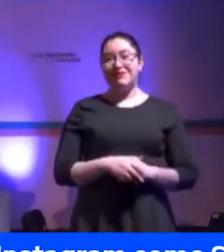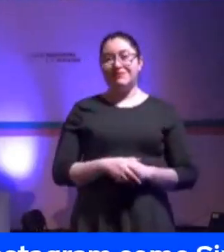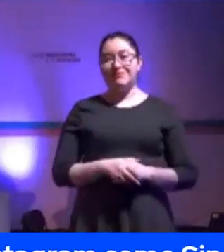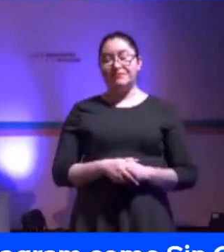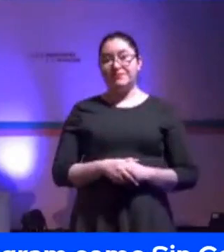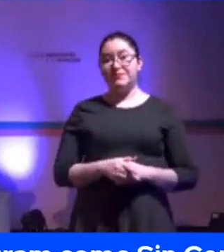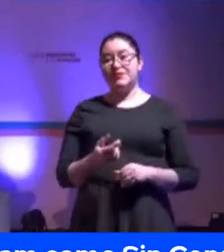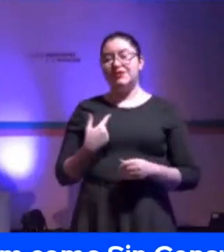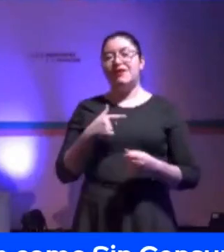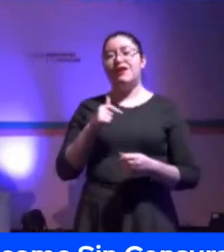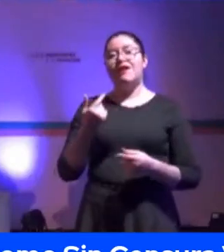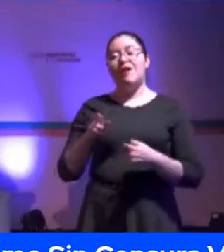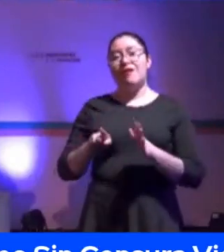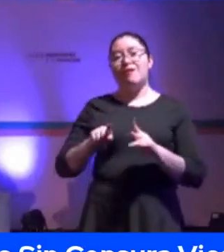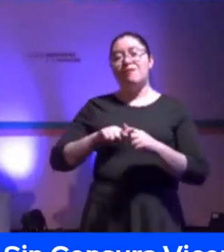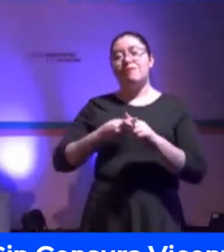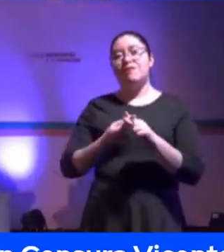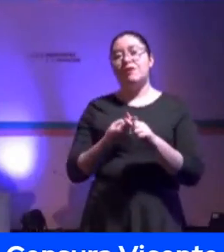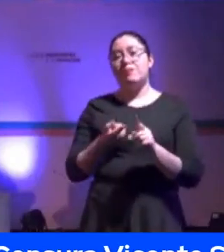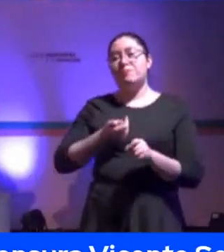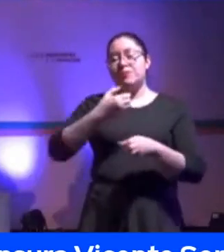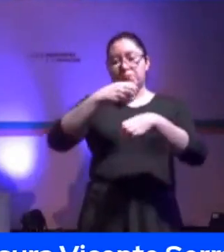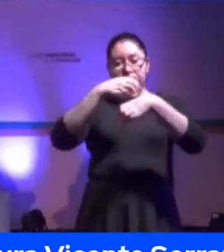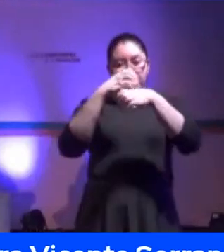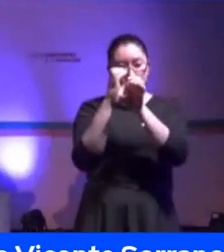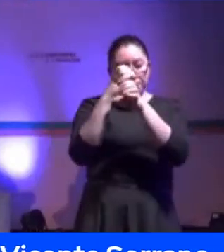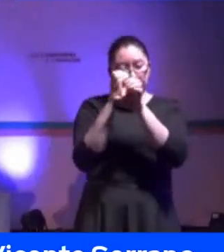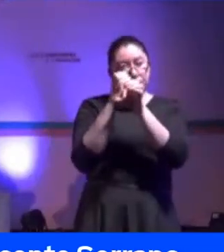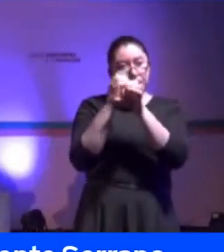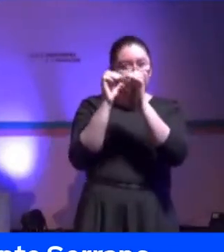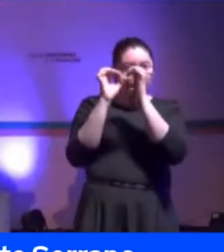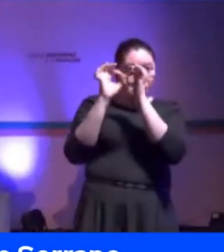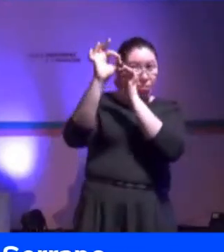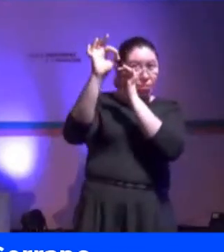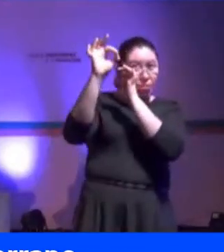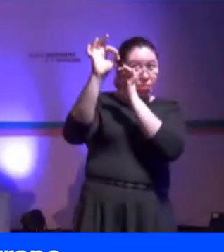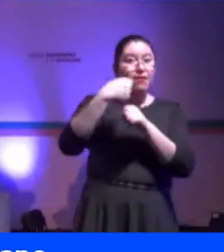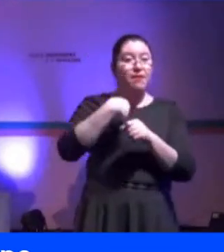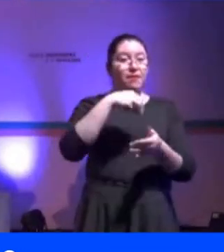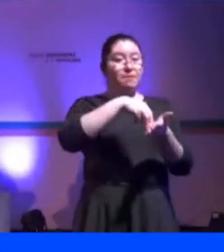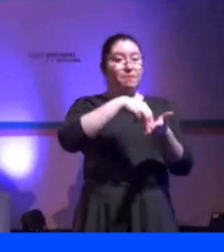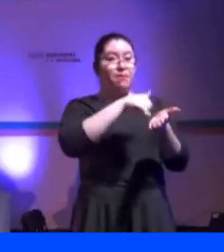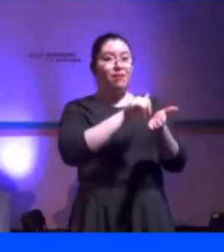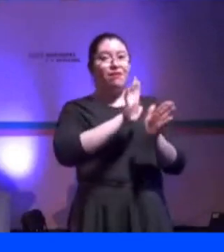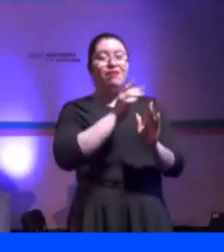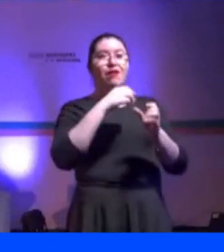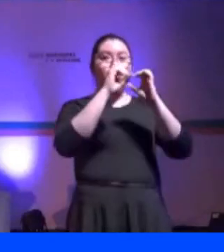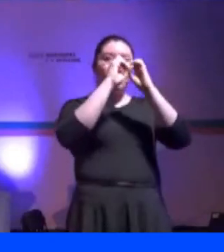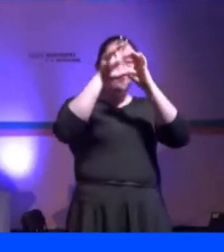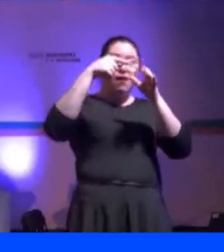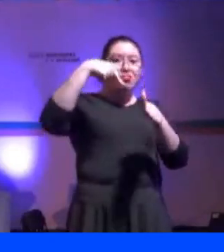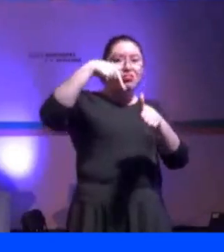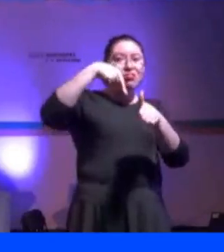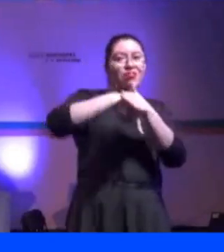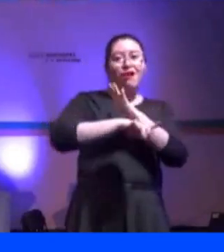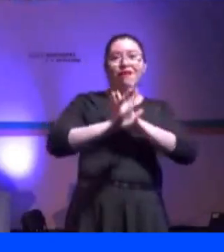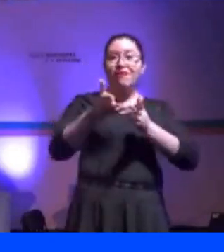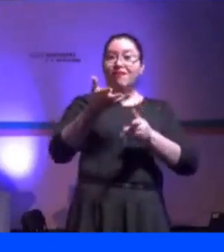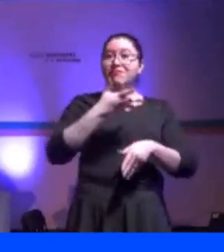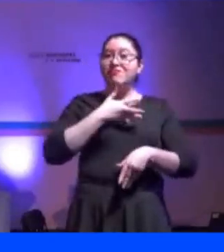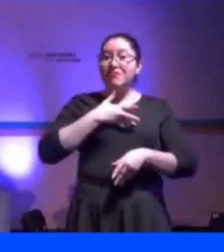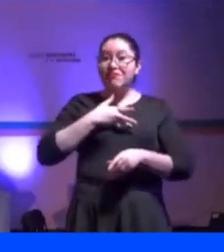estaba apenas construyendo su primer telescopio, los mayas ya tenían centros astronómicos exclusivos.